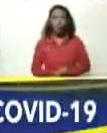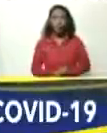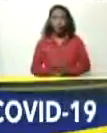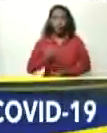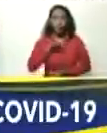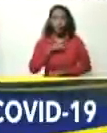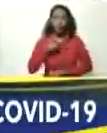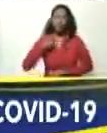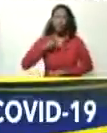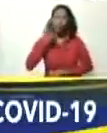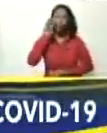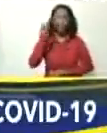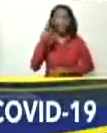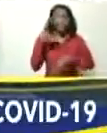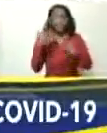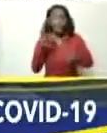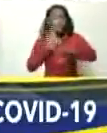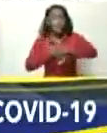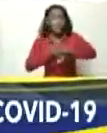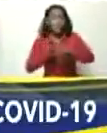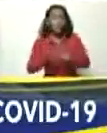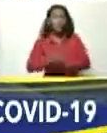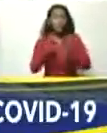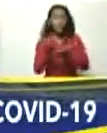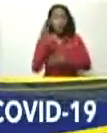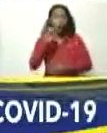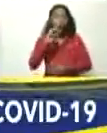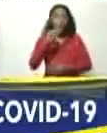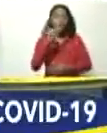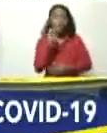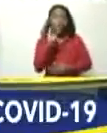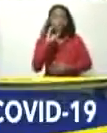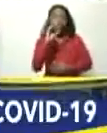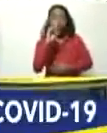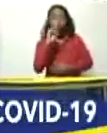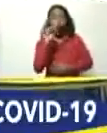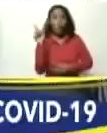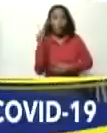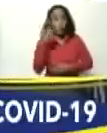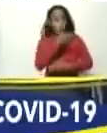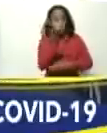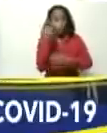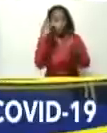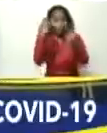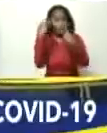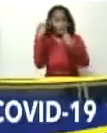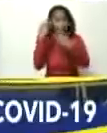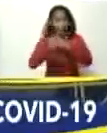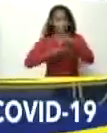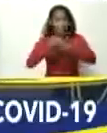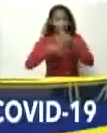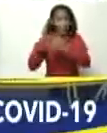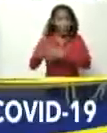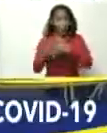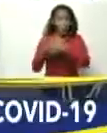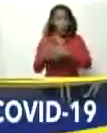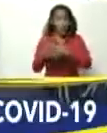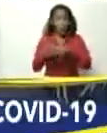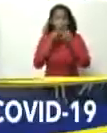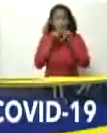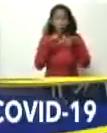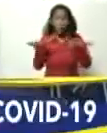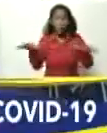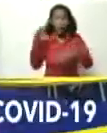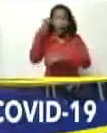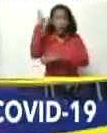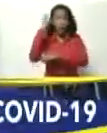Nosotros tenemos que ver lo que está sucediendo en el mundo con la Omicron. Fíjense ustedes cómo se ha hecho dominante en Estados Unidos, en